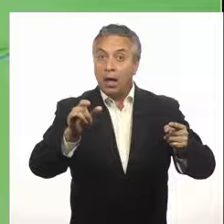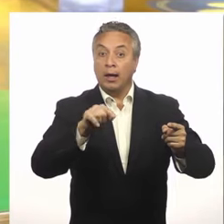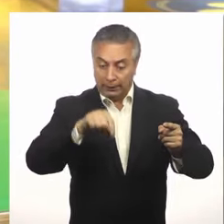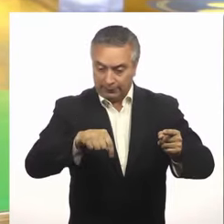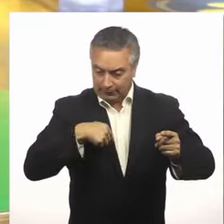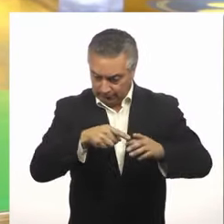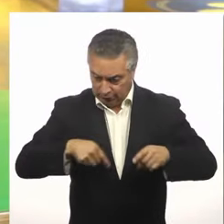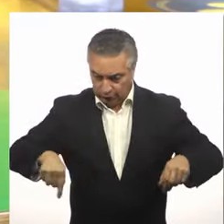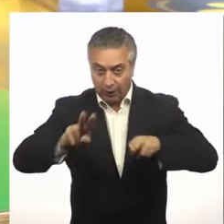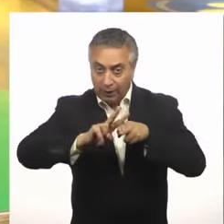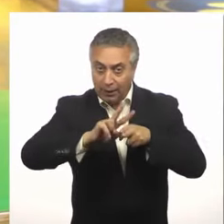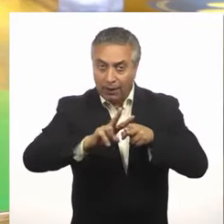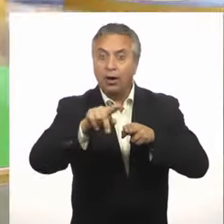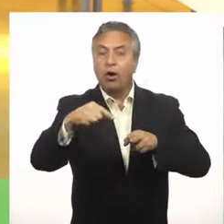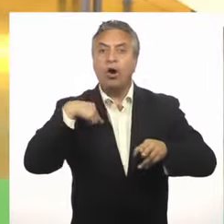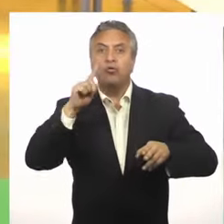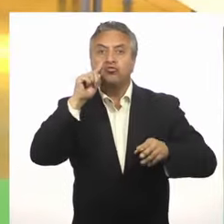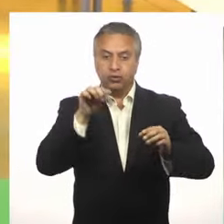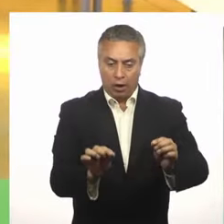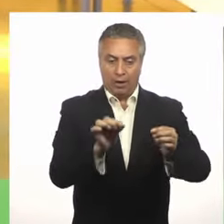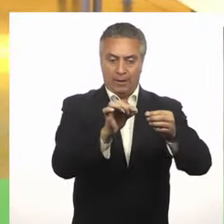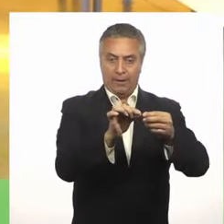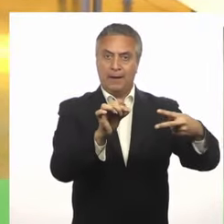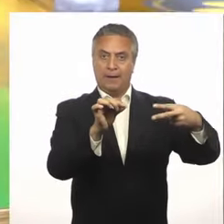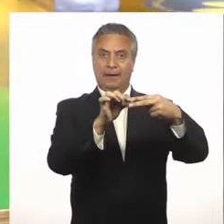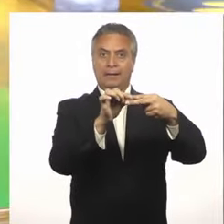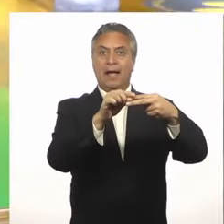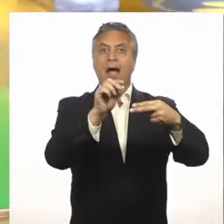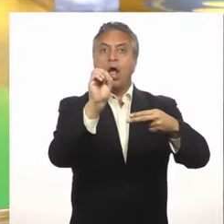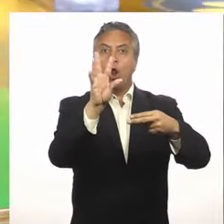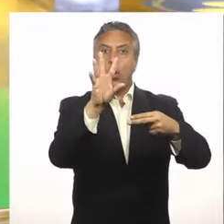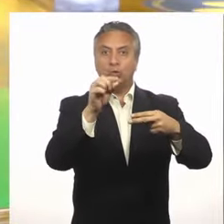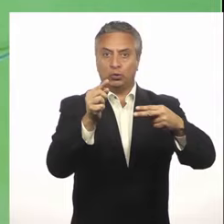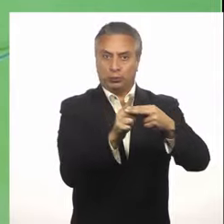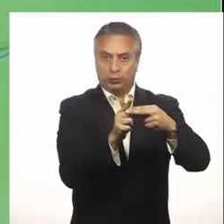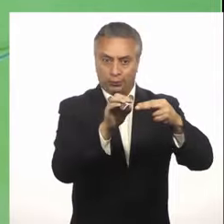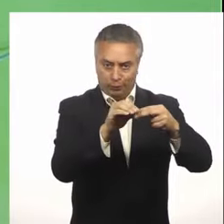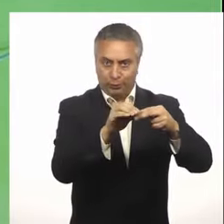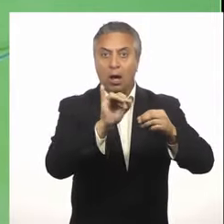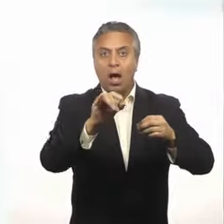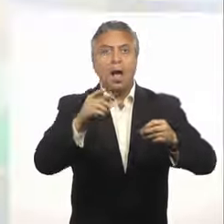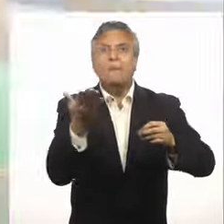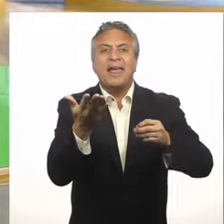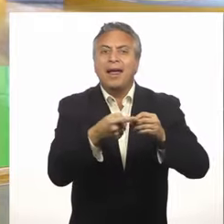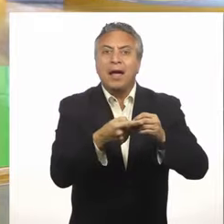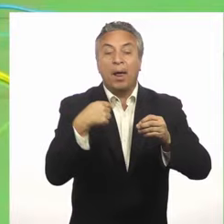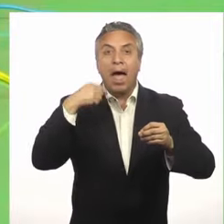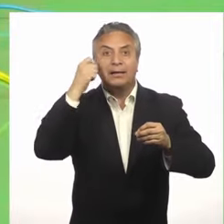circuito colocaremos nuestra ampolleta. ¿Para qué nos sirve la ampolleta? Para saber si la electricidad está circulando.